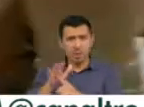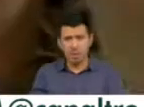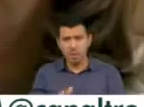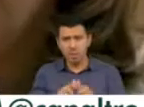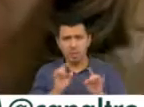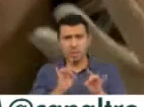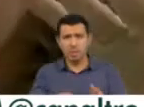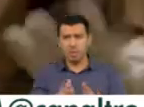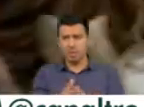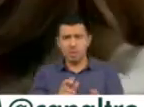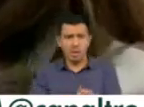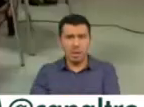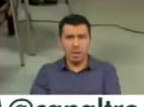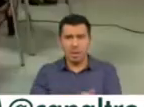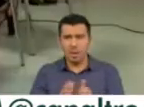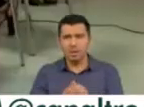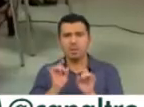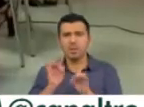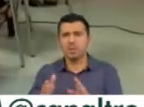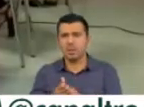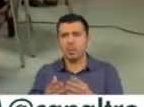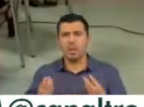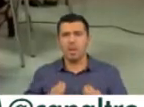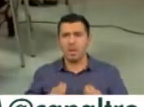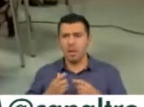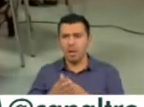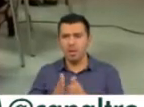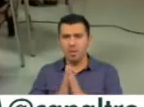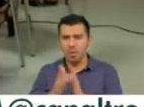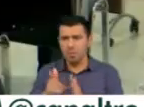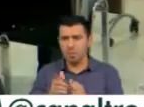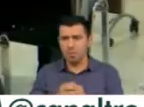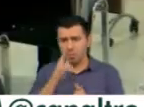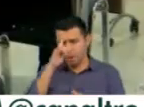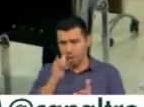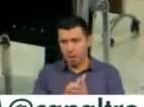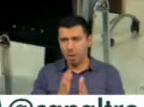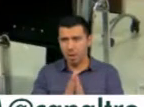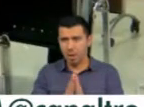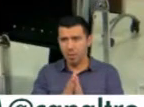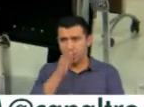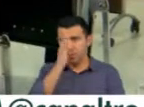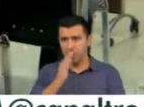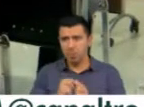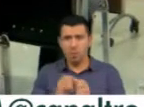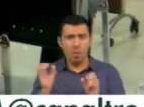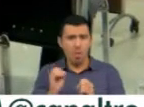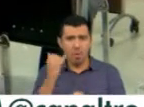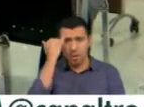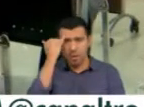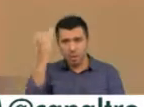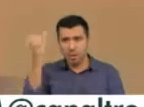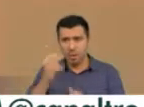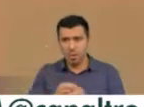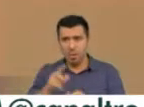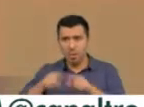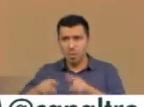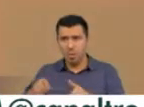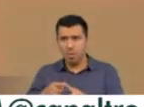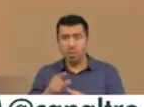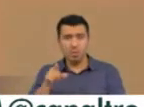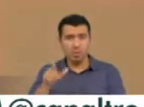raza no discriminación por religión no discriminación por credo o por alguna ideología desde el punto de vista